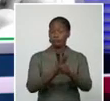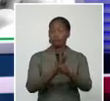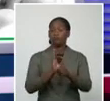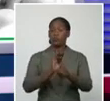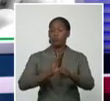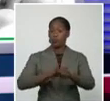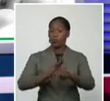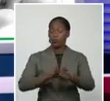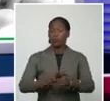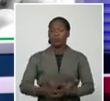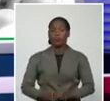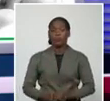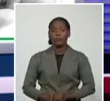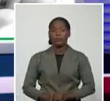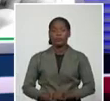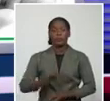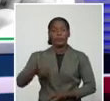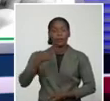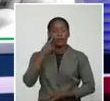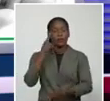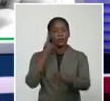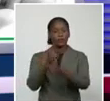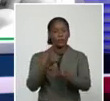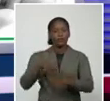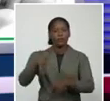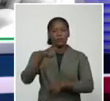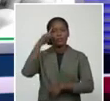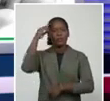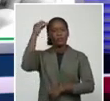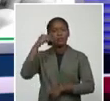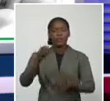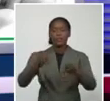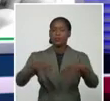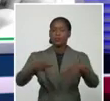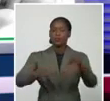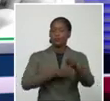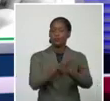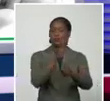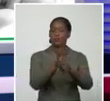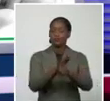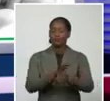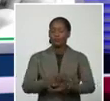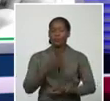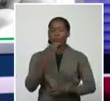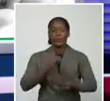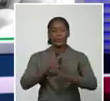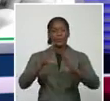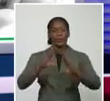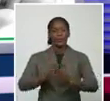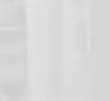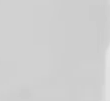Nos vemos mañana para seguir conociendo lo que hace Cuba por la salud de su población. Muy buenos días.